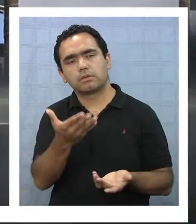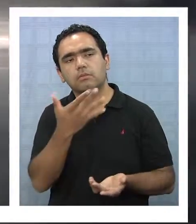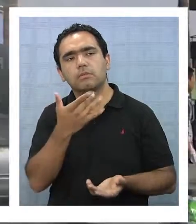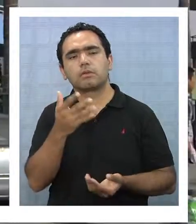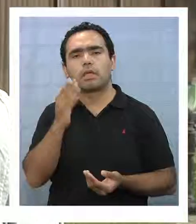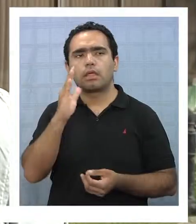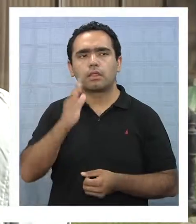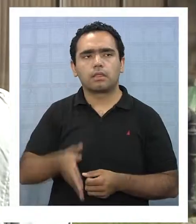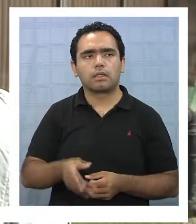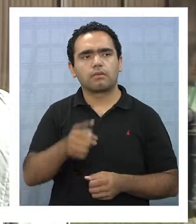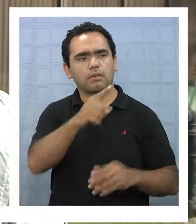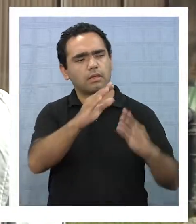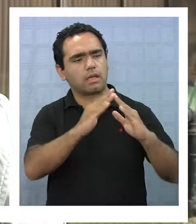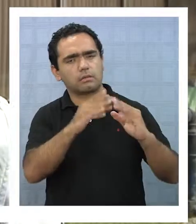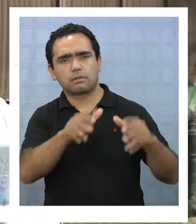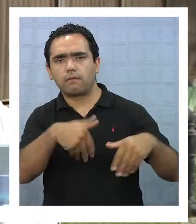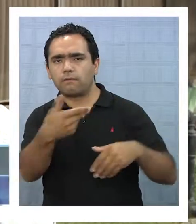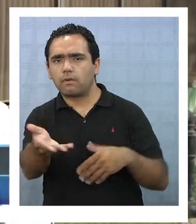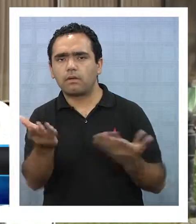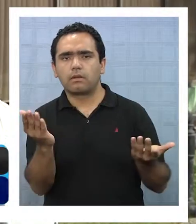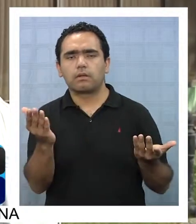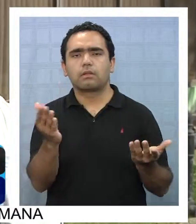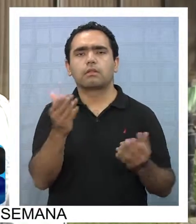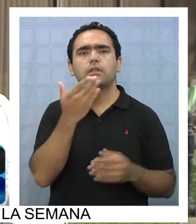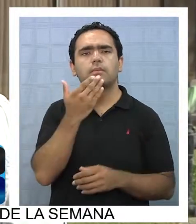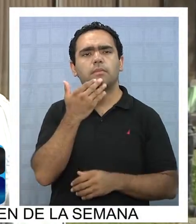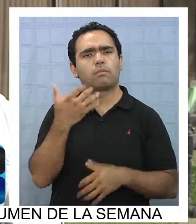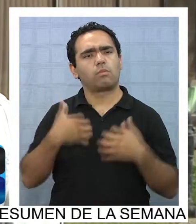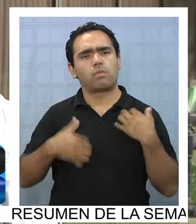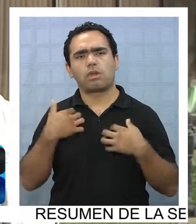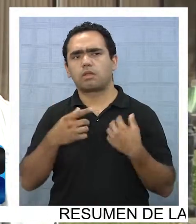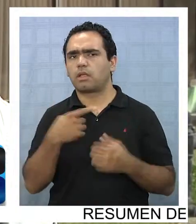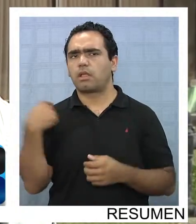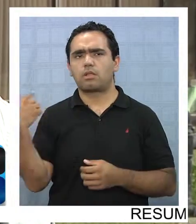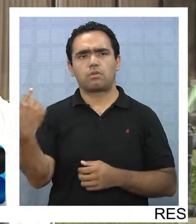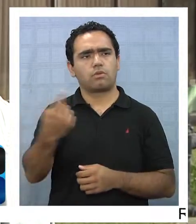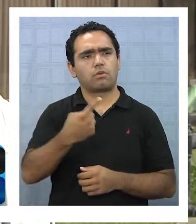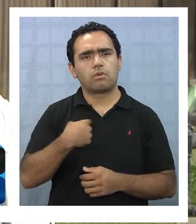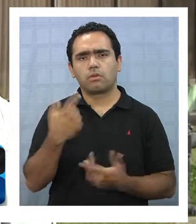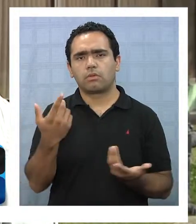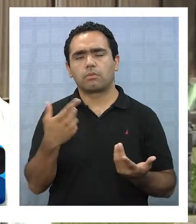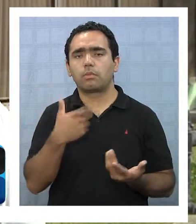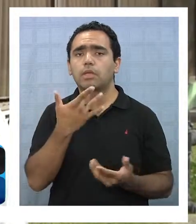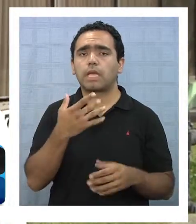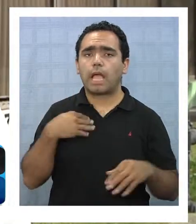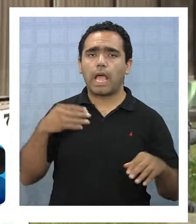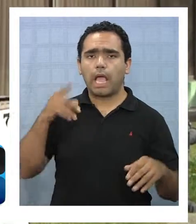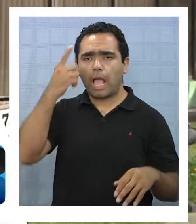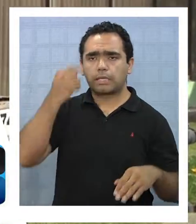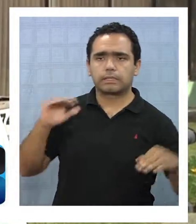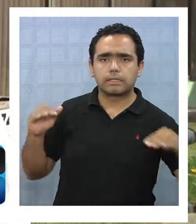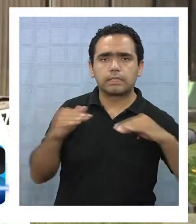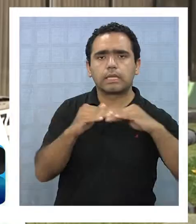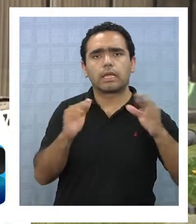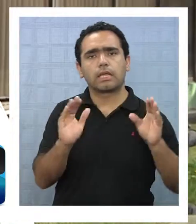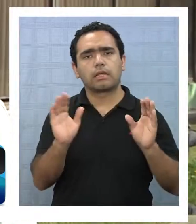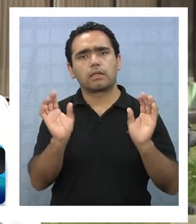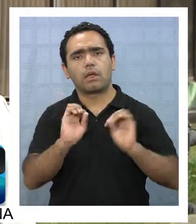dejarlos afuera de su casa mínimamente. Y aparte nos molesta todo acá, hay algún accidente, alguna